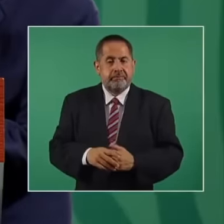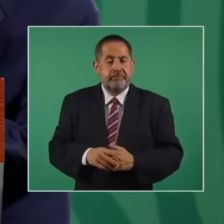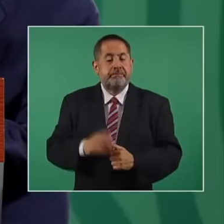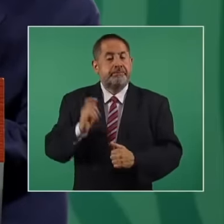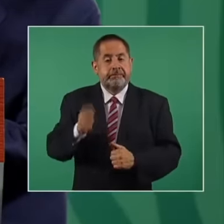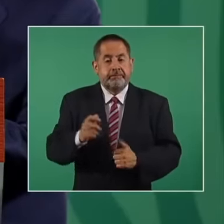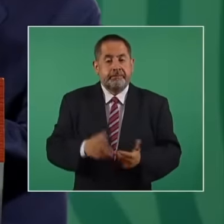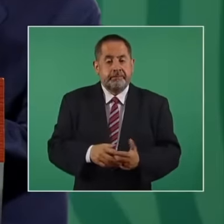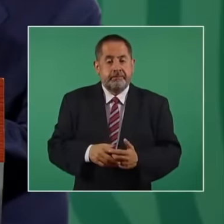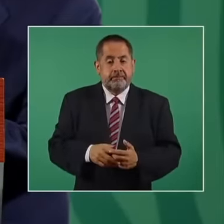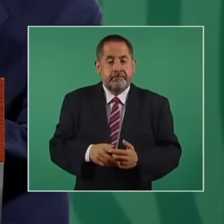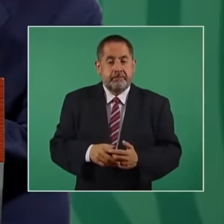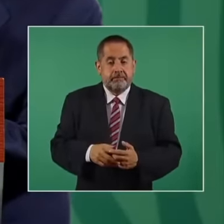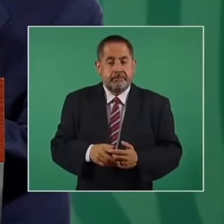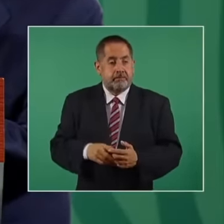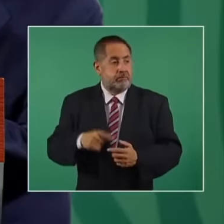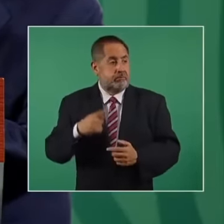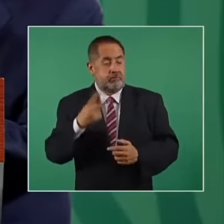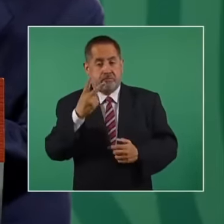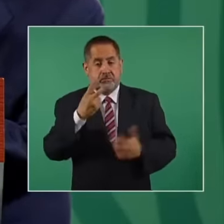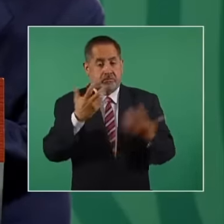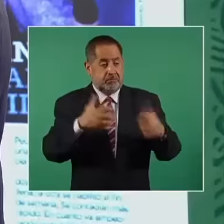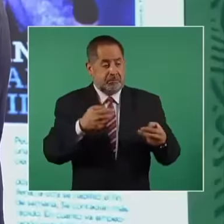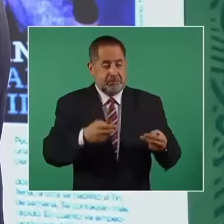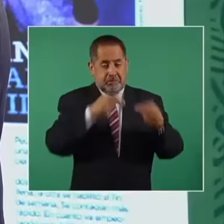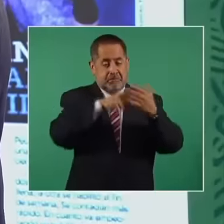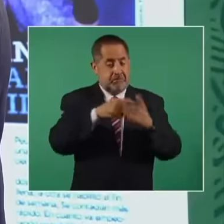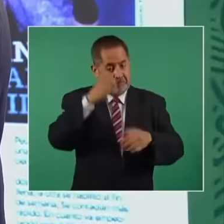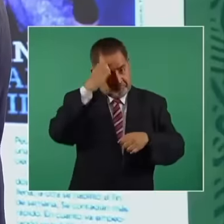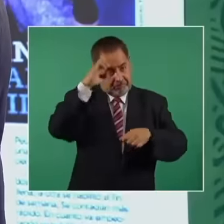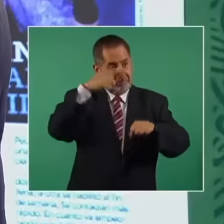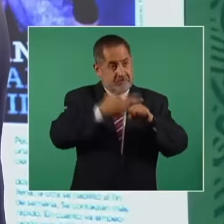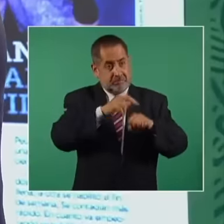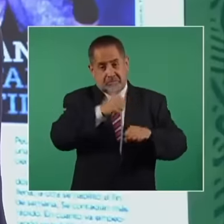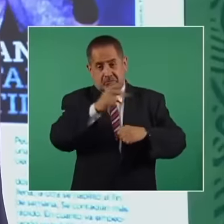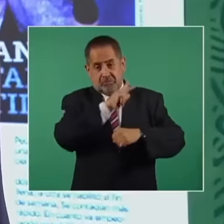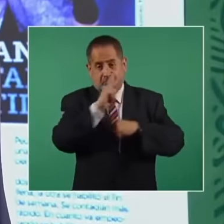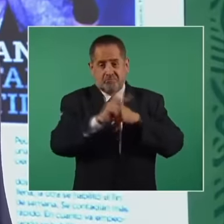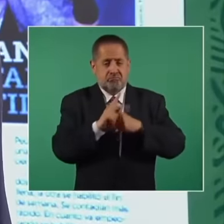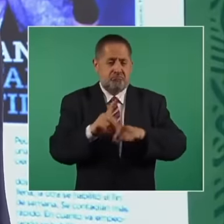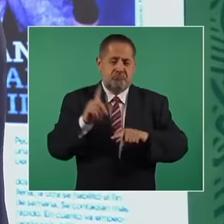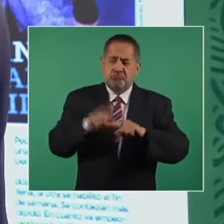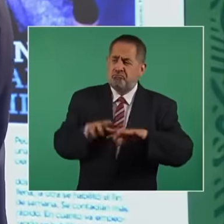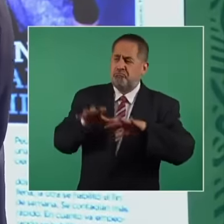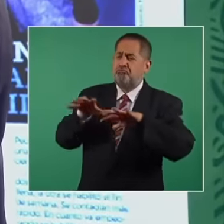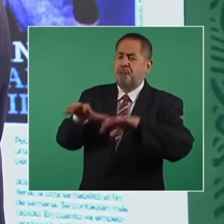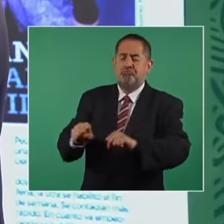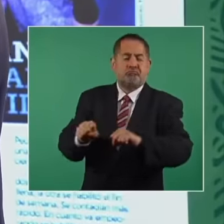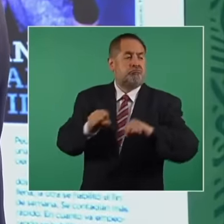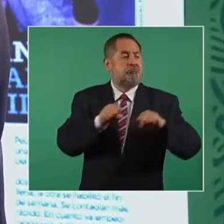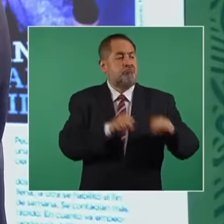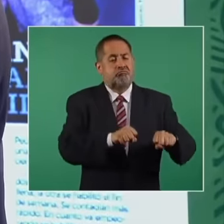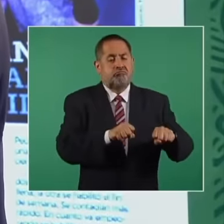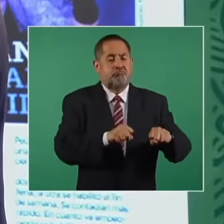porque dos grandes empresas extranjeras son las que ahora